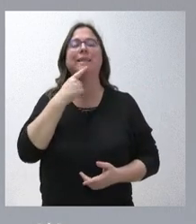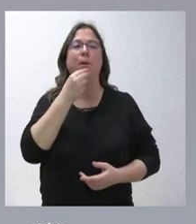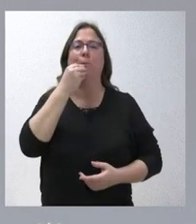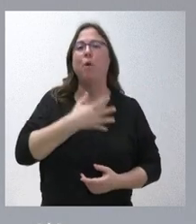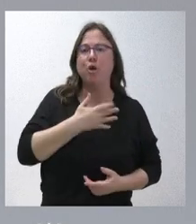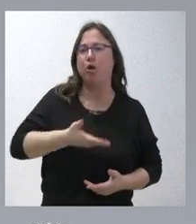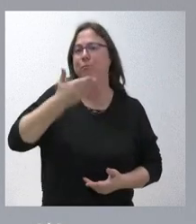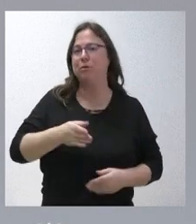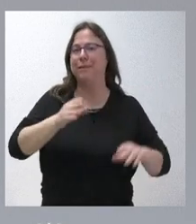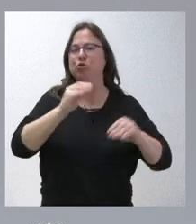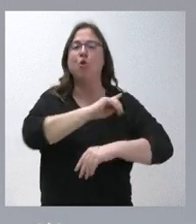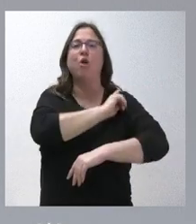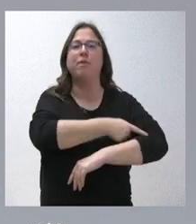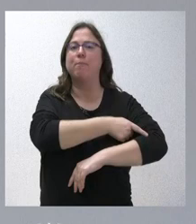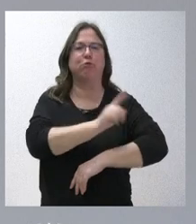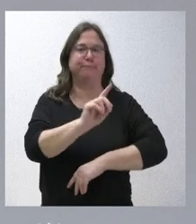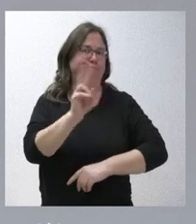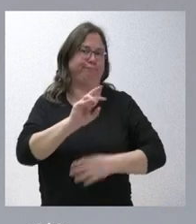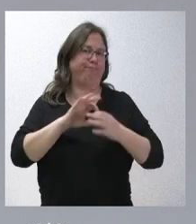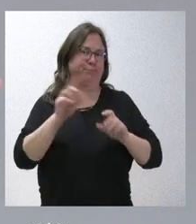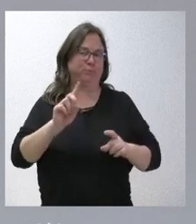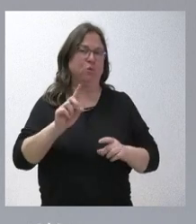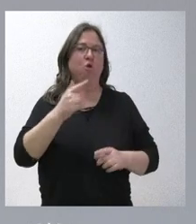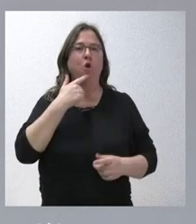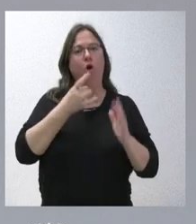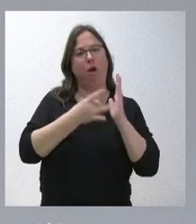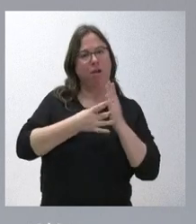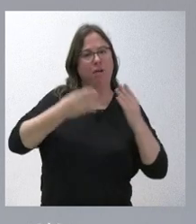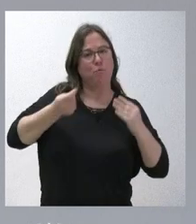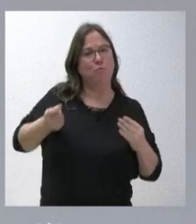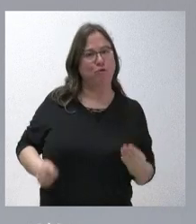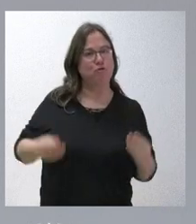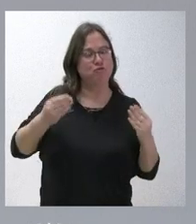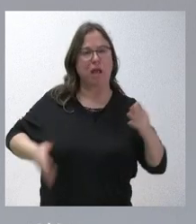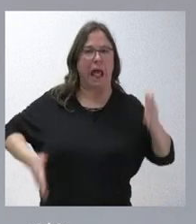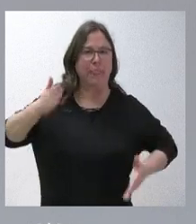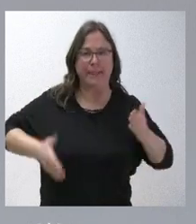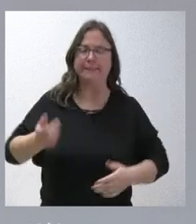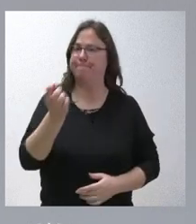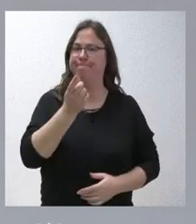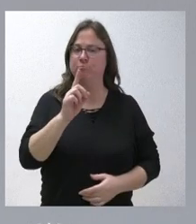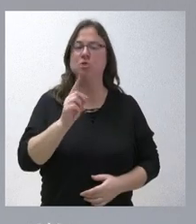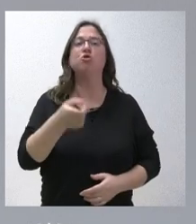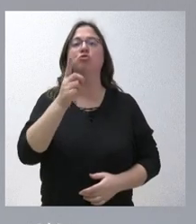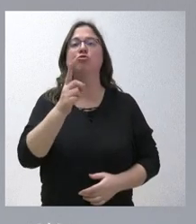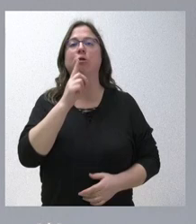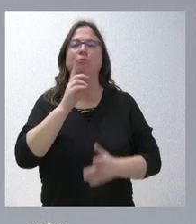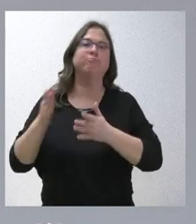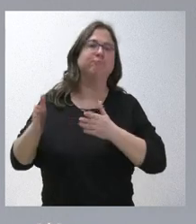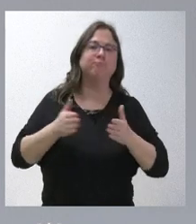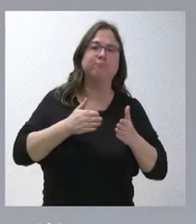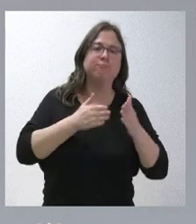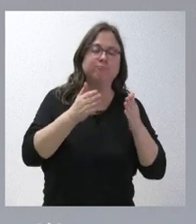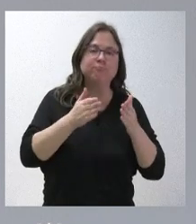lo importantes que sean esos deportistas o esas personas de atletismo que usted Comenta sino dar un cauce con unas